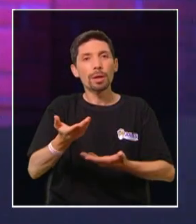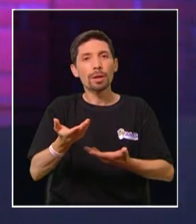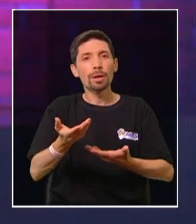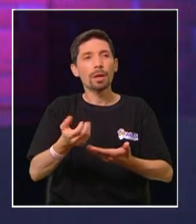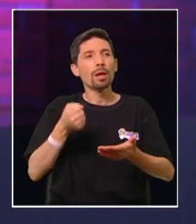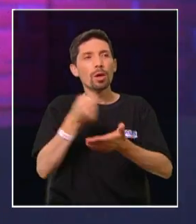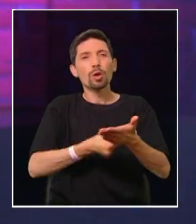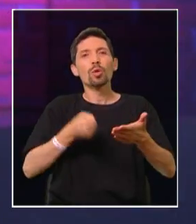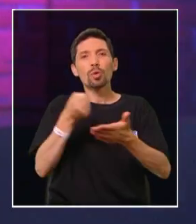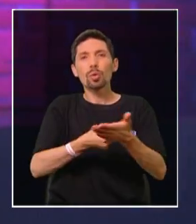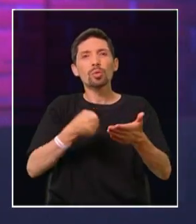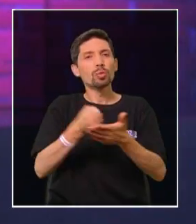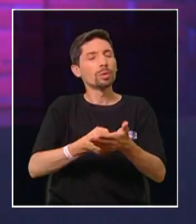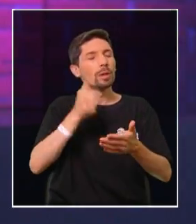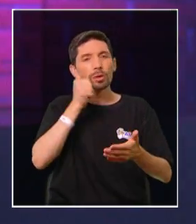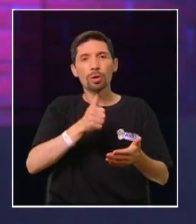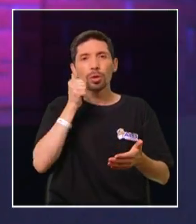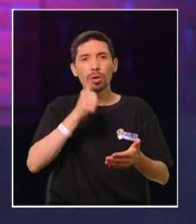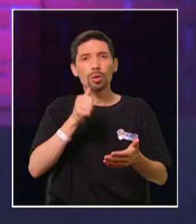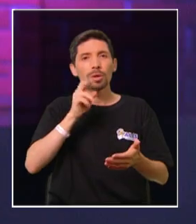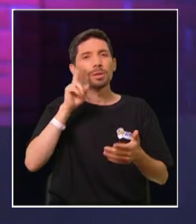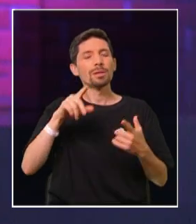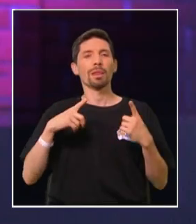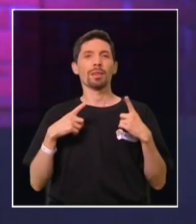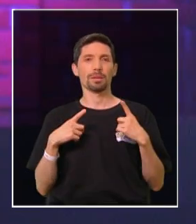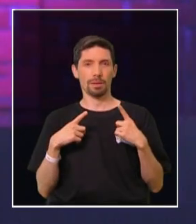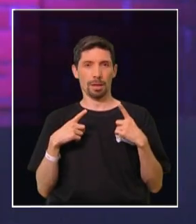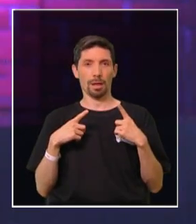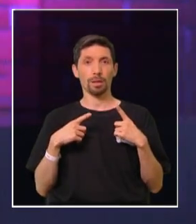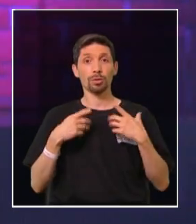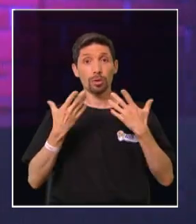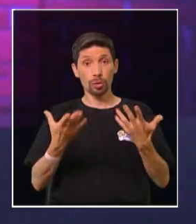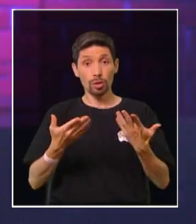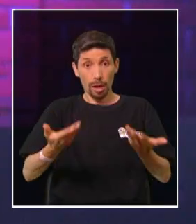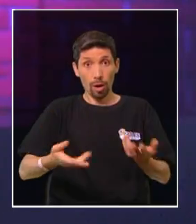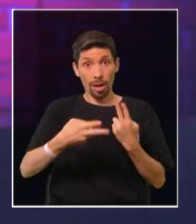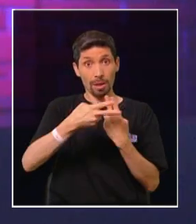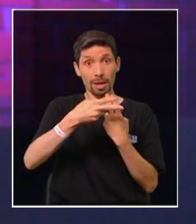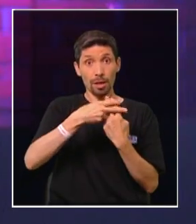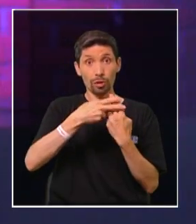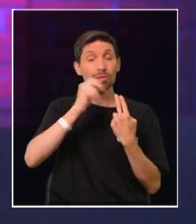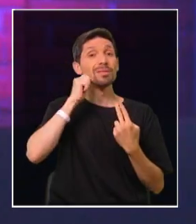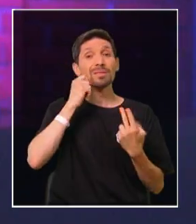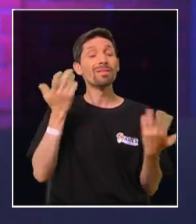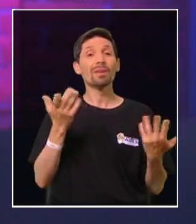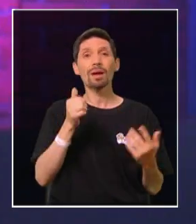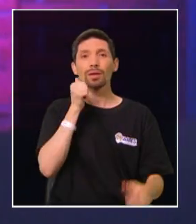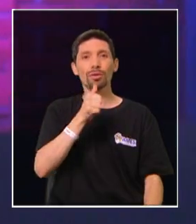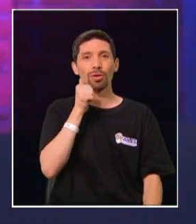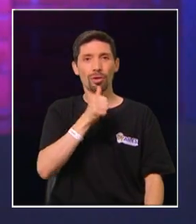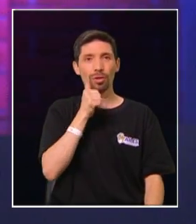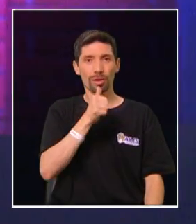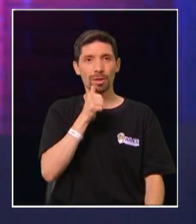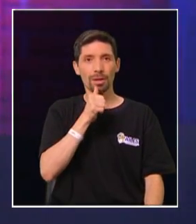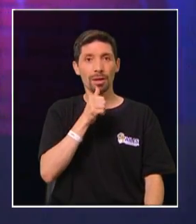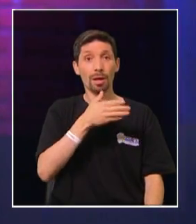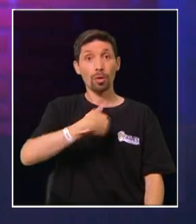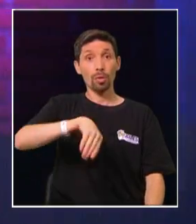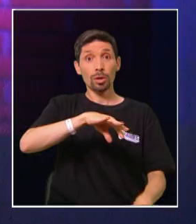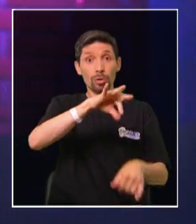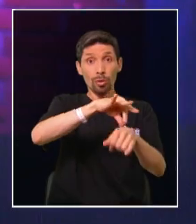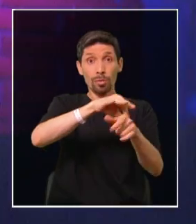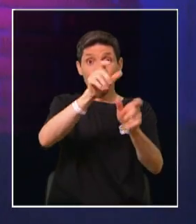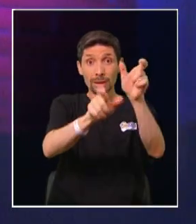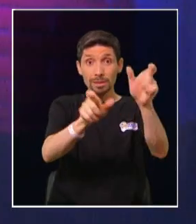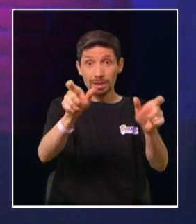Luchando todos los días sin descanso. Por eso decimos que la Teletón es todos los días. Porque para nuestros pacientes cada